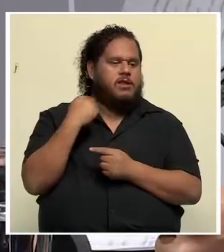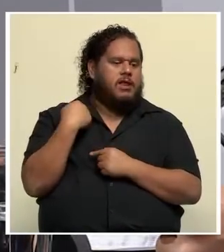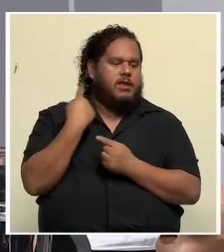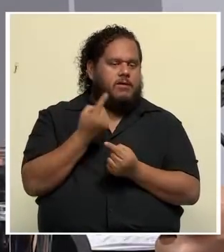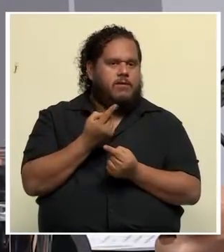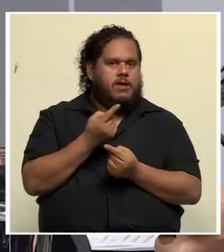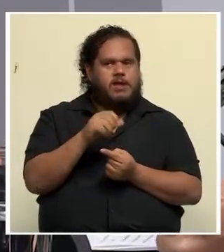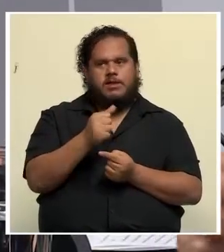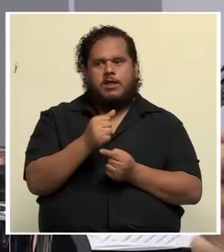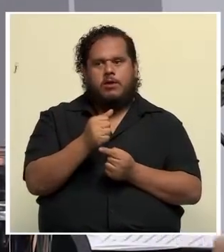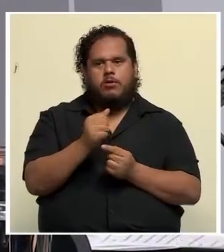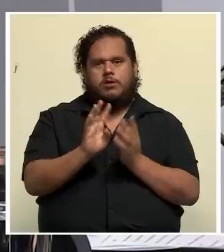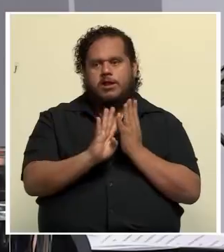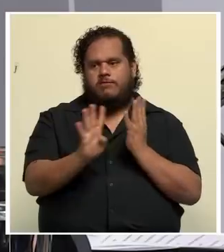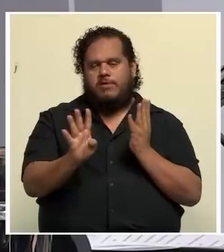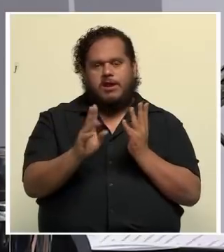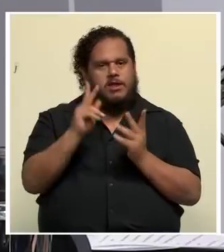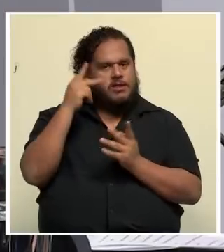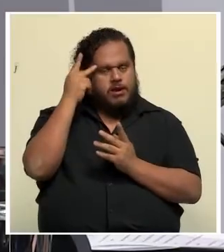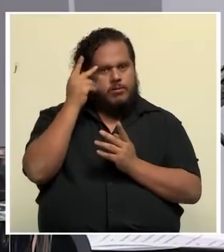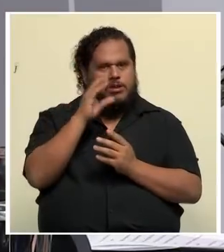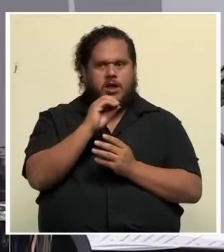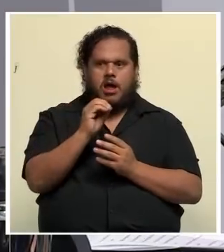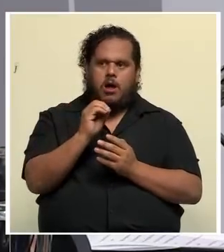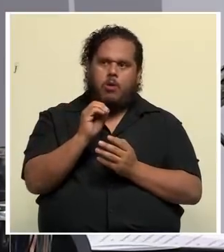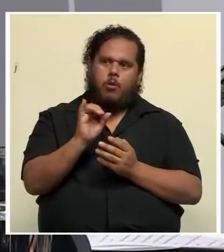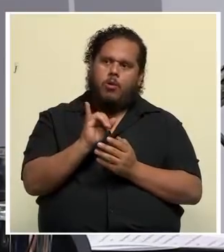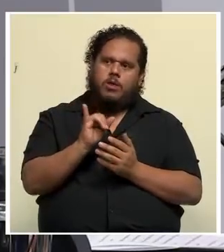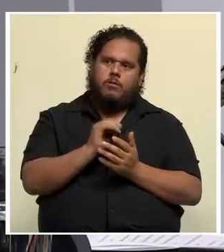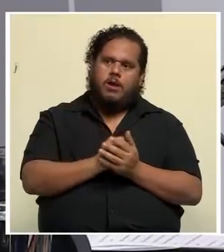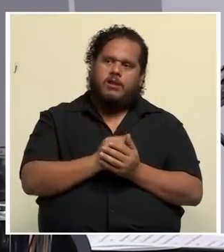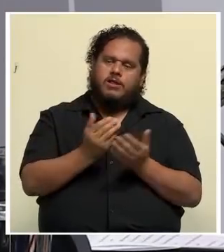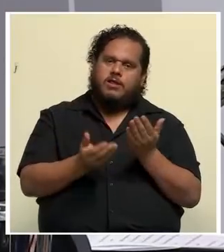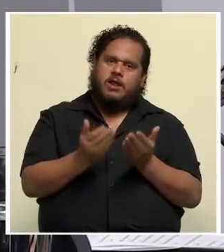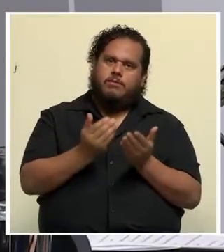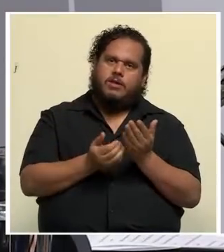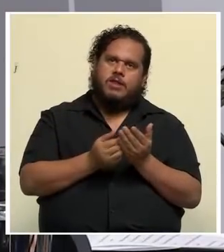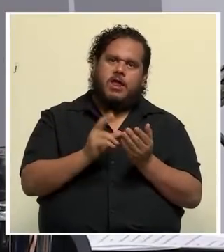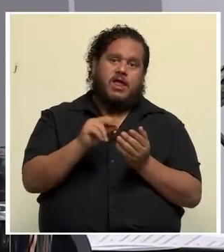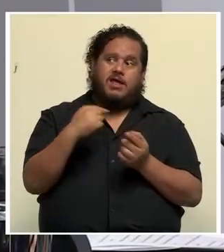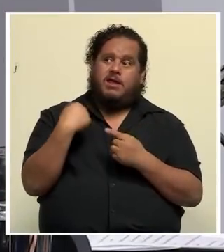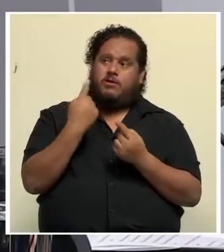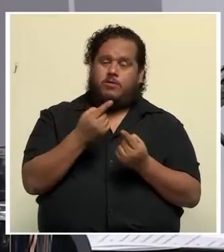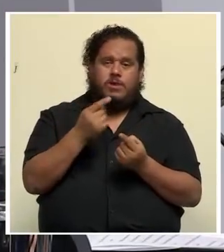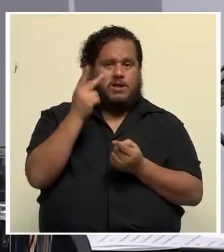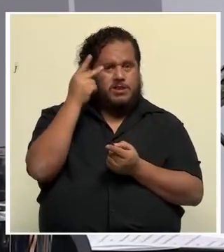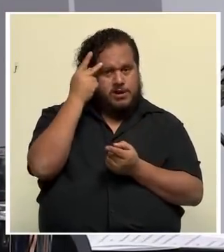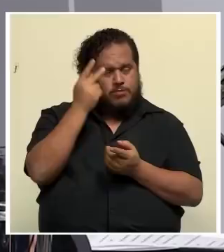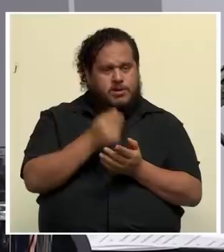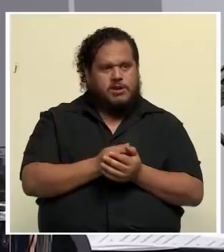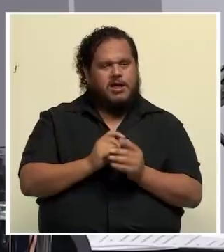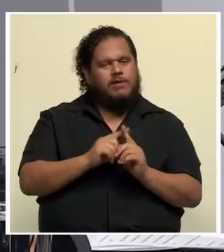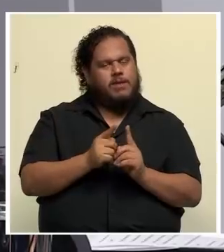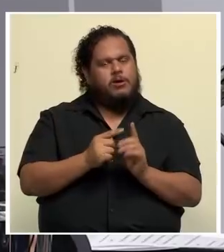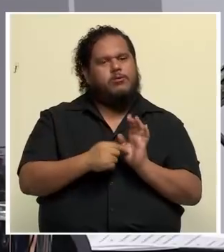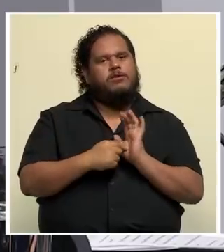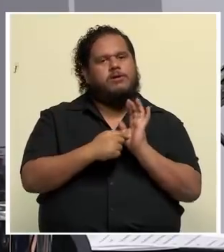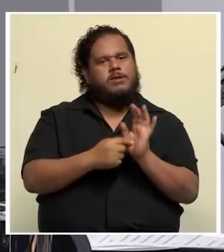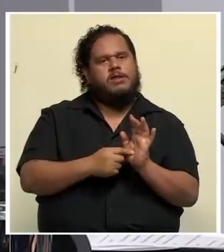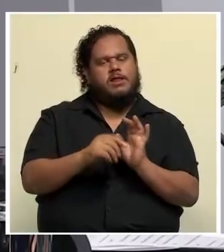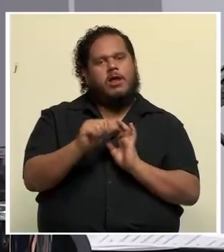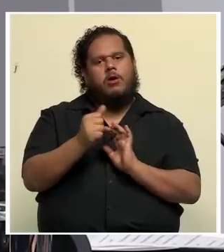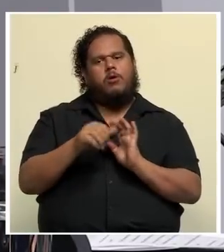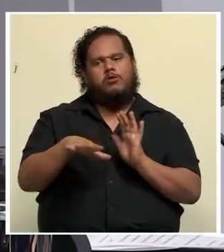de otras filas de la política o inclusive tal vez que ni vengan de la política, pero representen